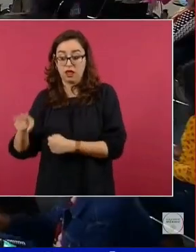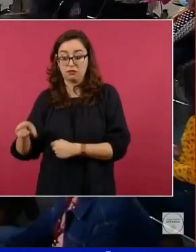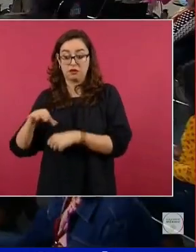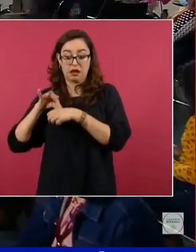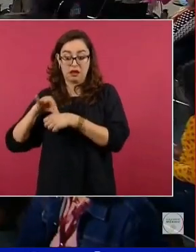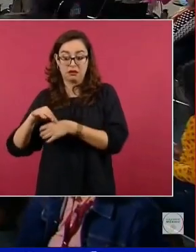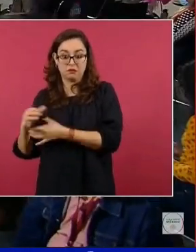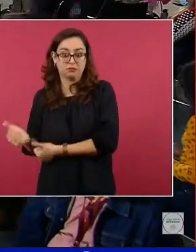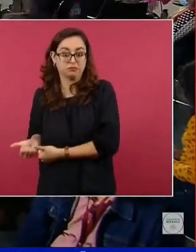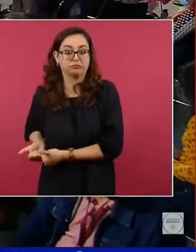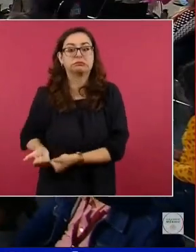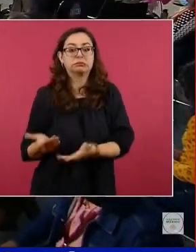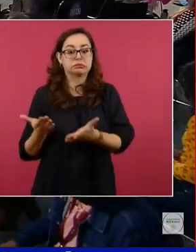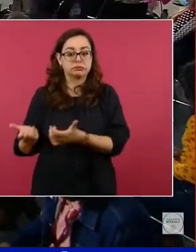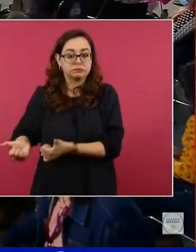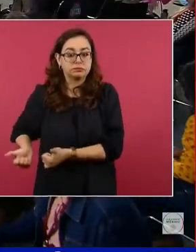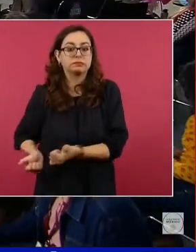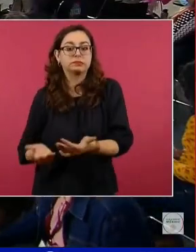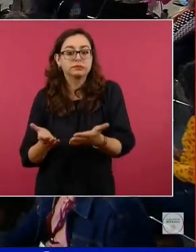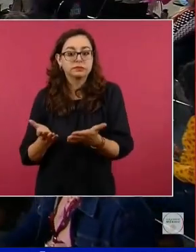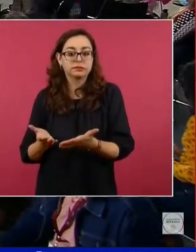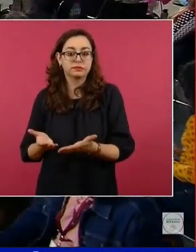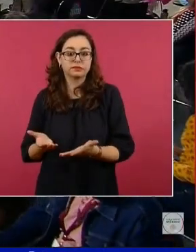preguntarse qué